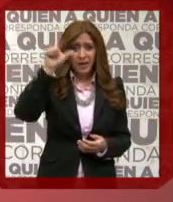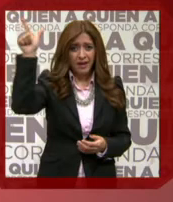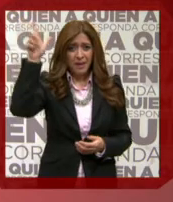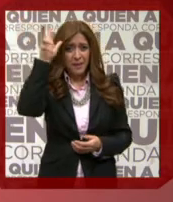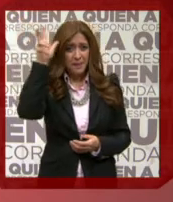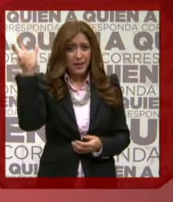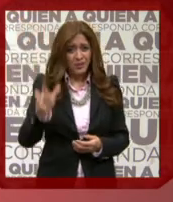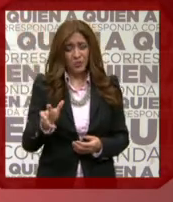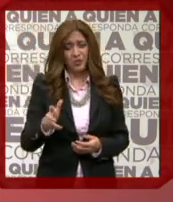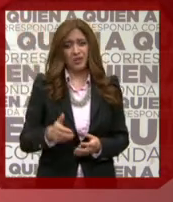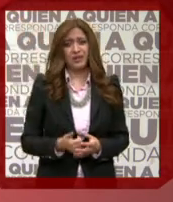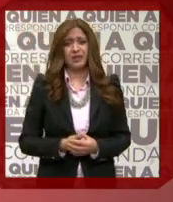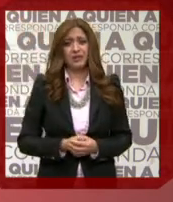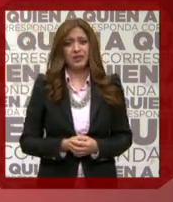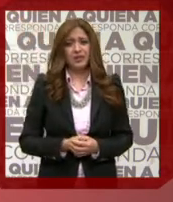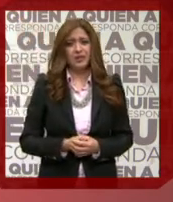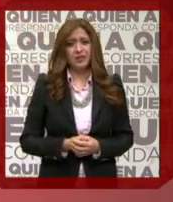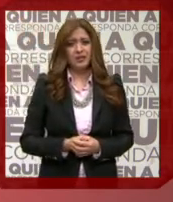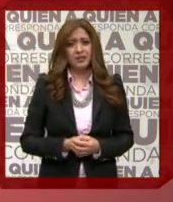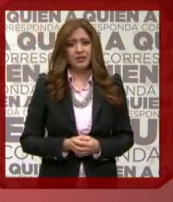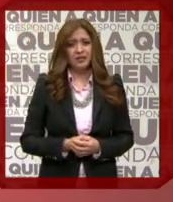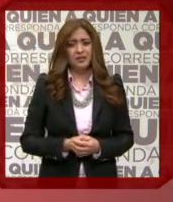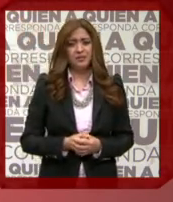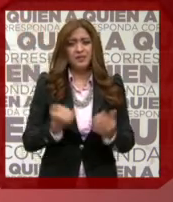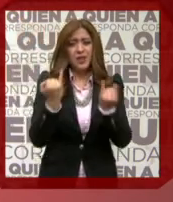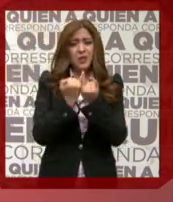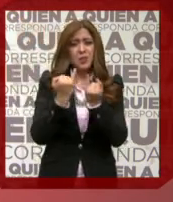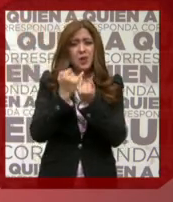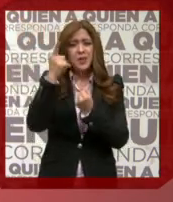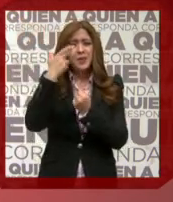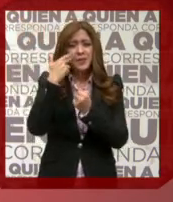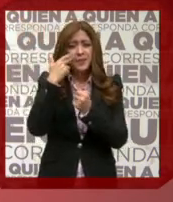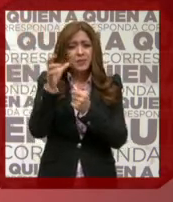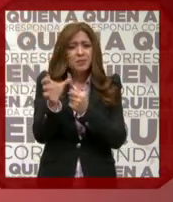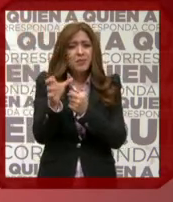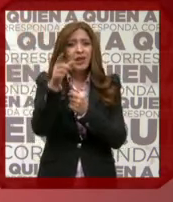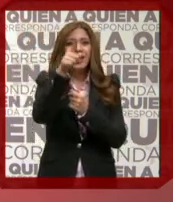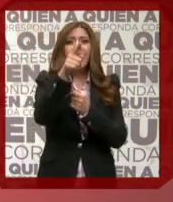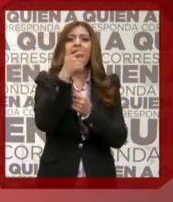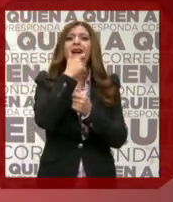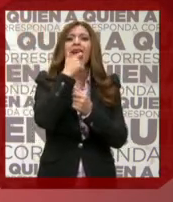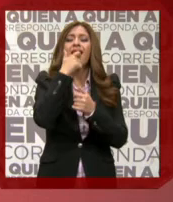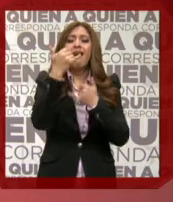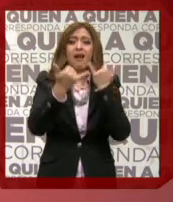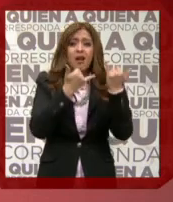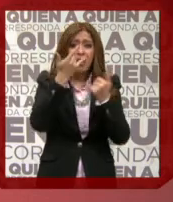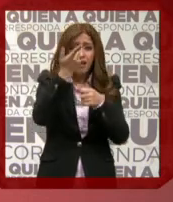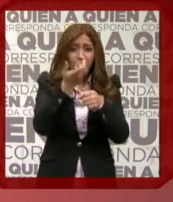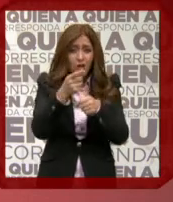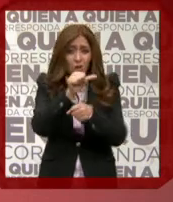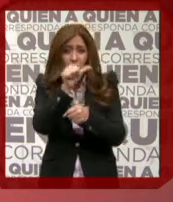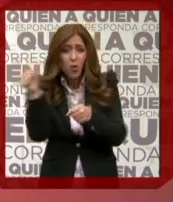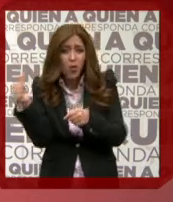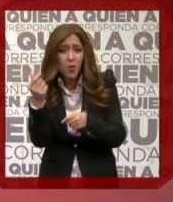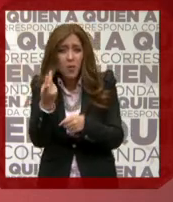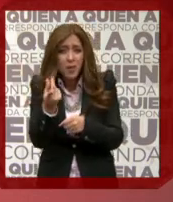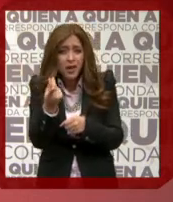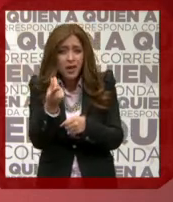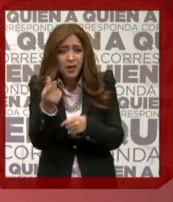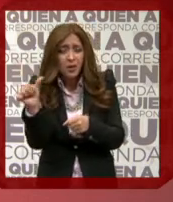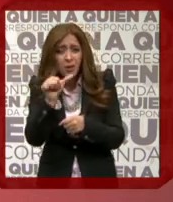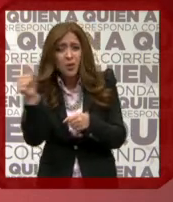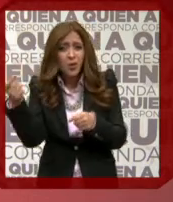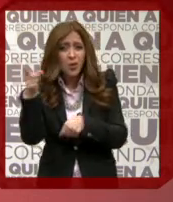Pachuca también un hamster le dan trato son muy graciosos y esto es otro día porque ha tra otra